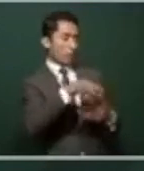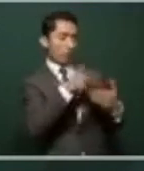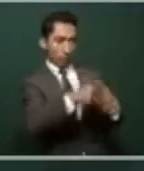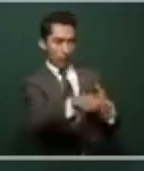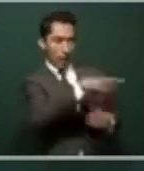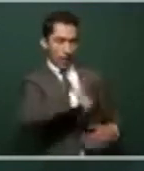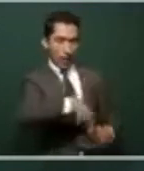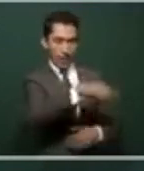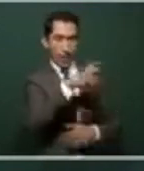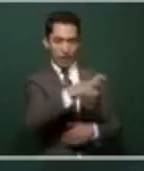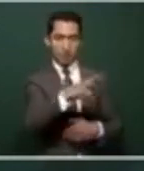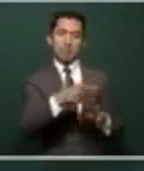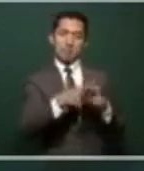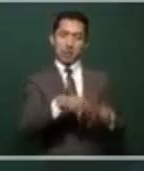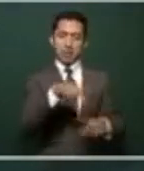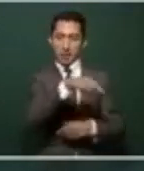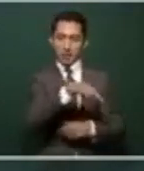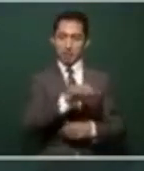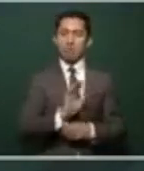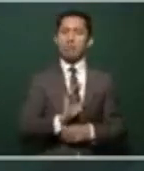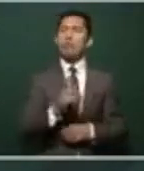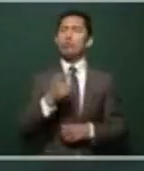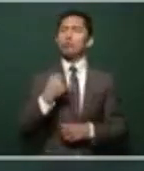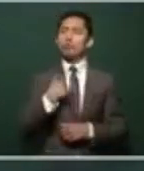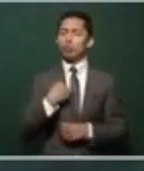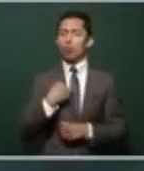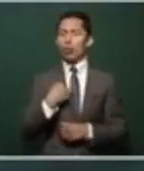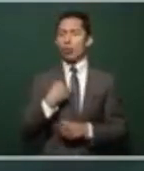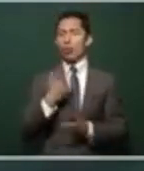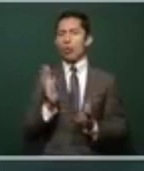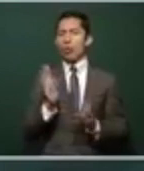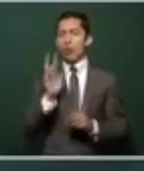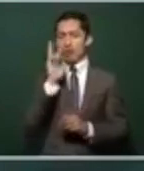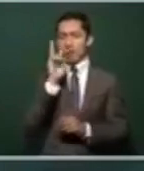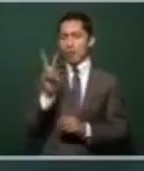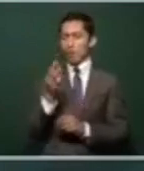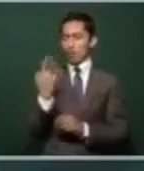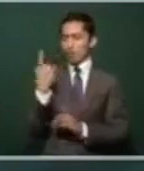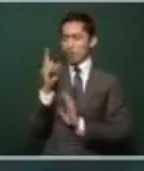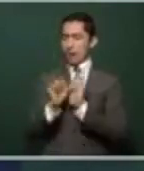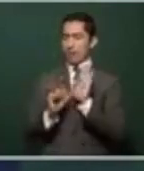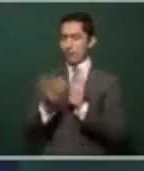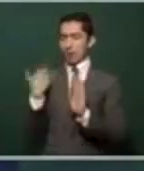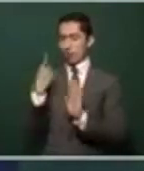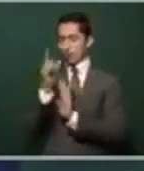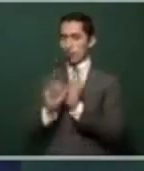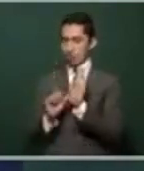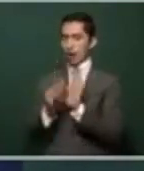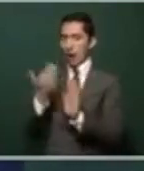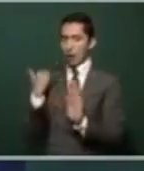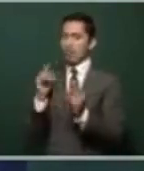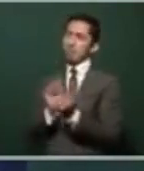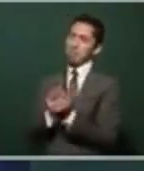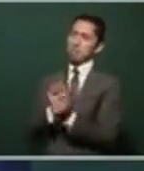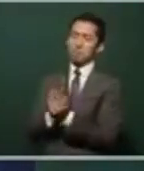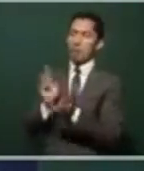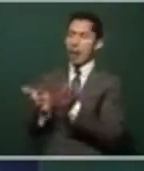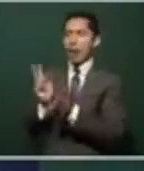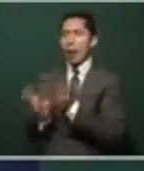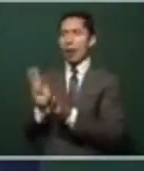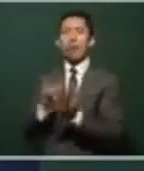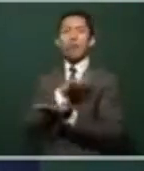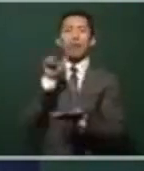BlackRock. Lo vi hace un mes, platicamos en